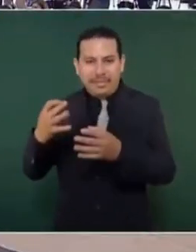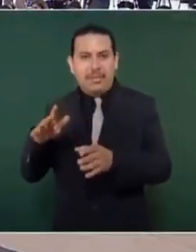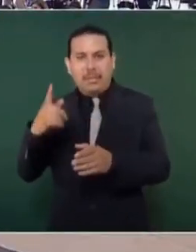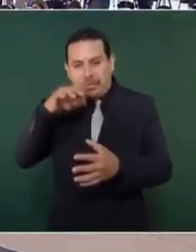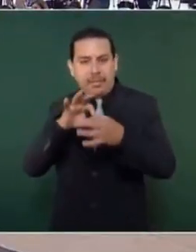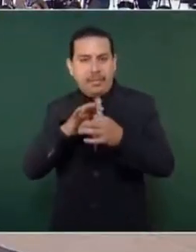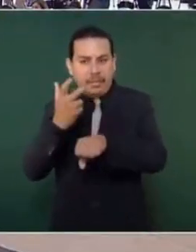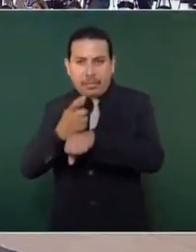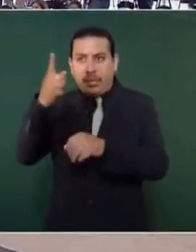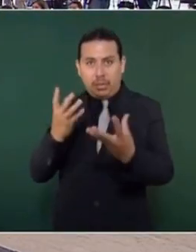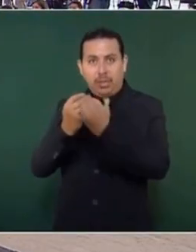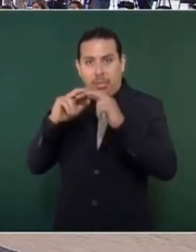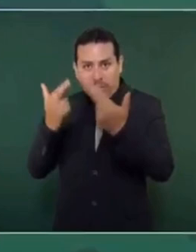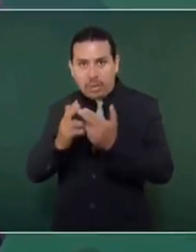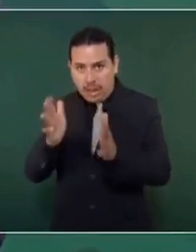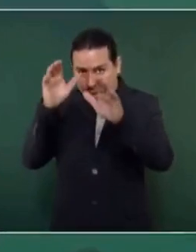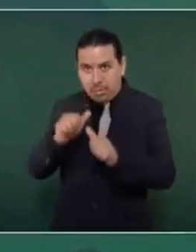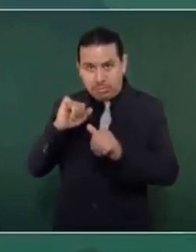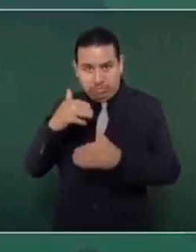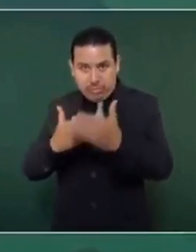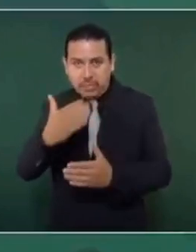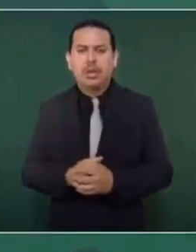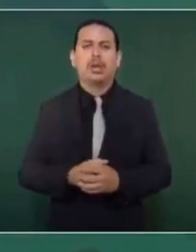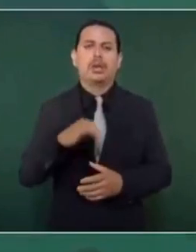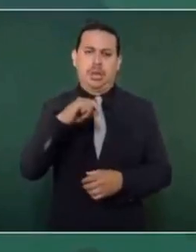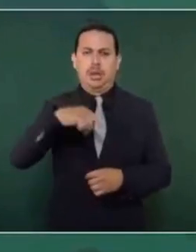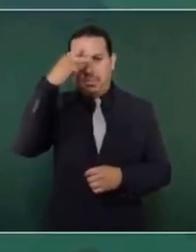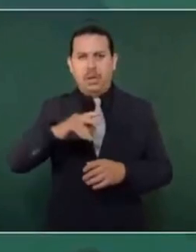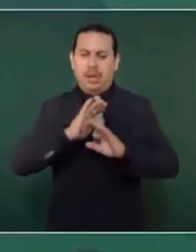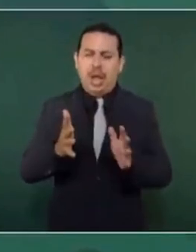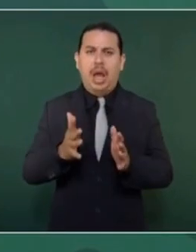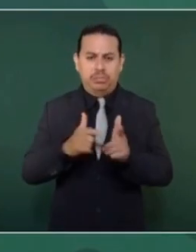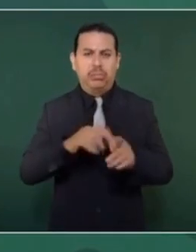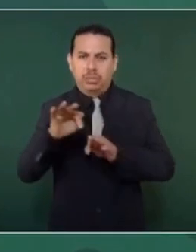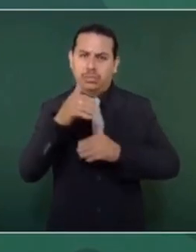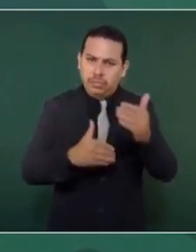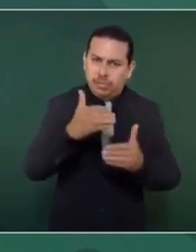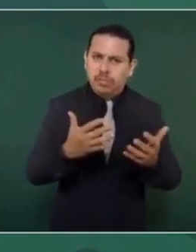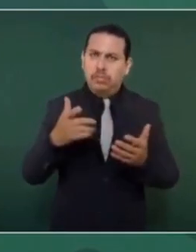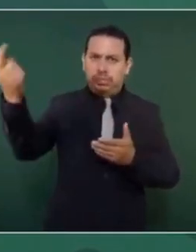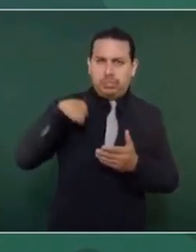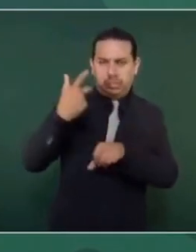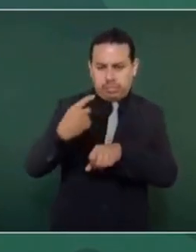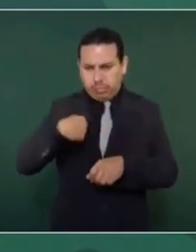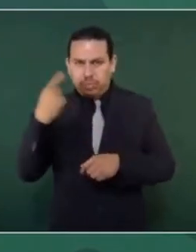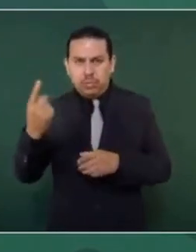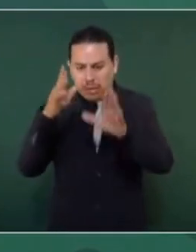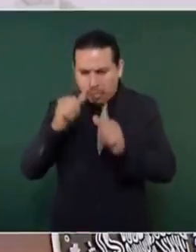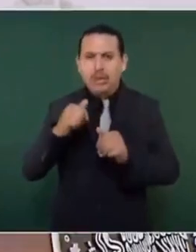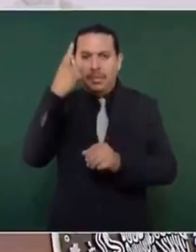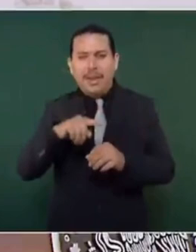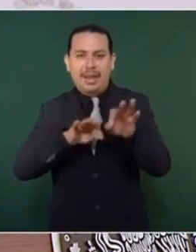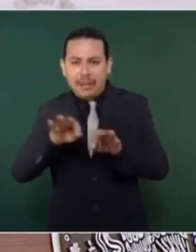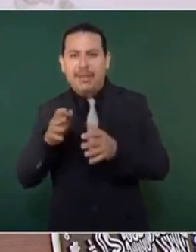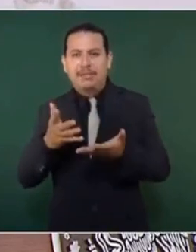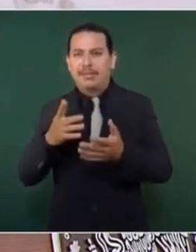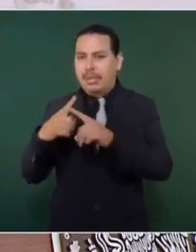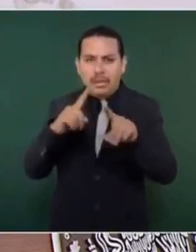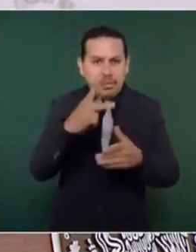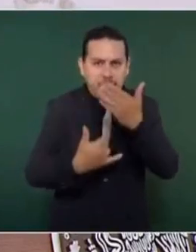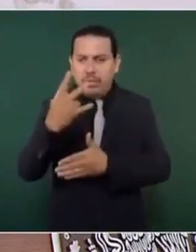hacer conjuntamente con Estados Unidos? Sí, sí, se está llevando a cabo en México y ellos han manifestado que la